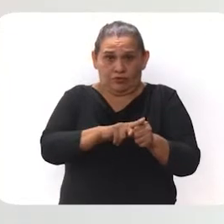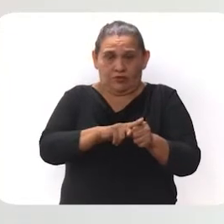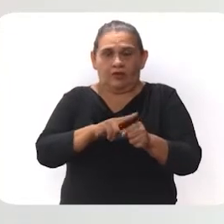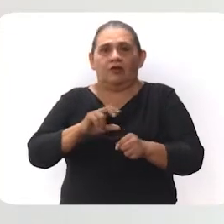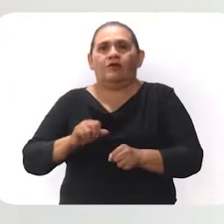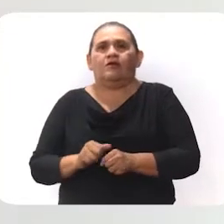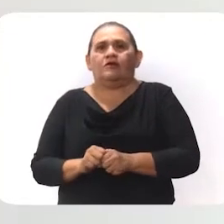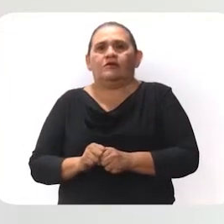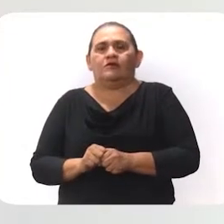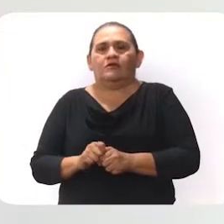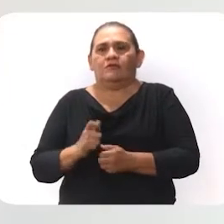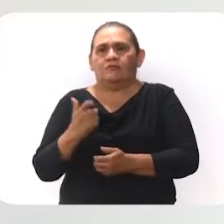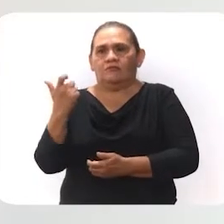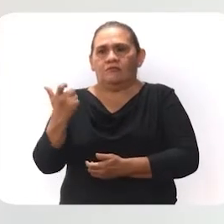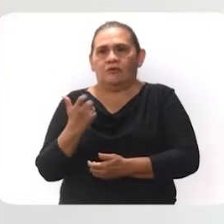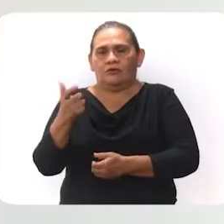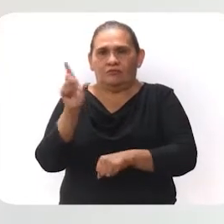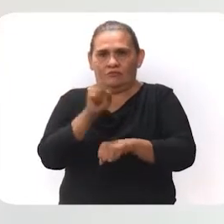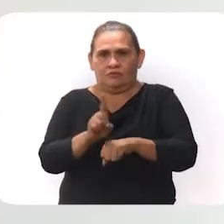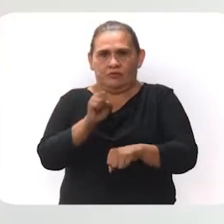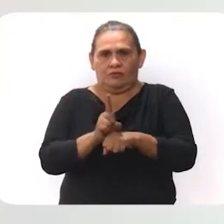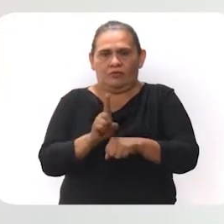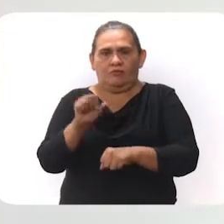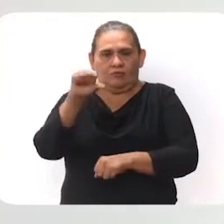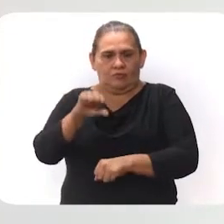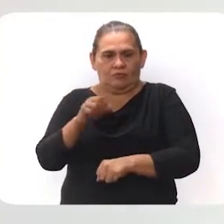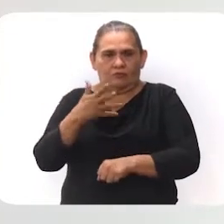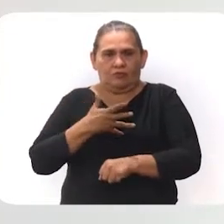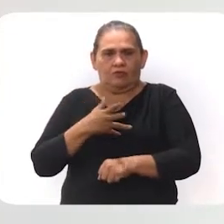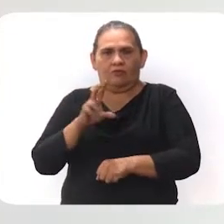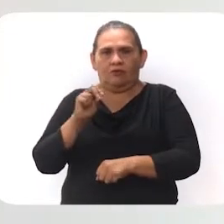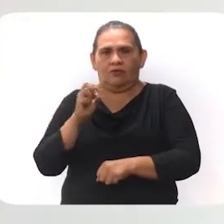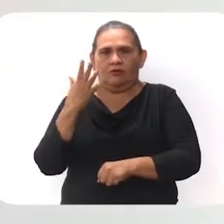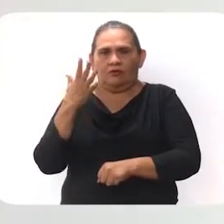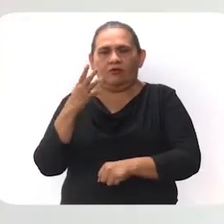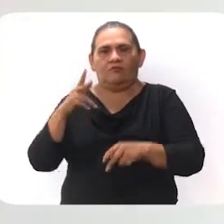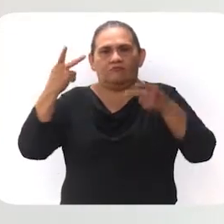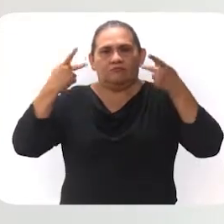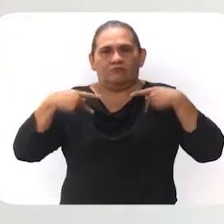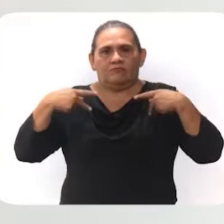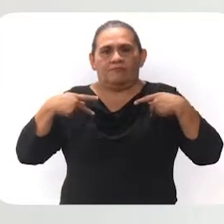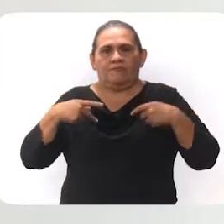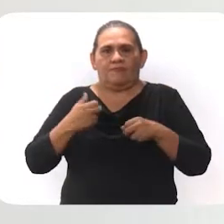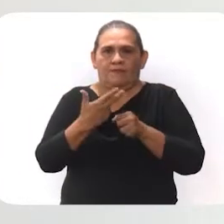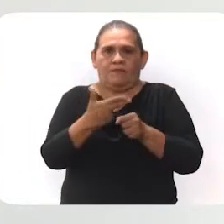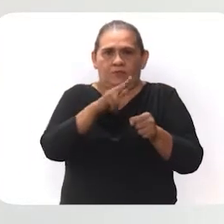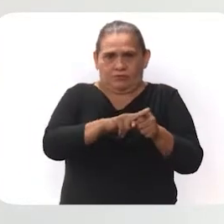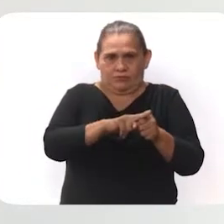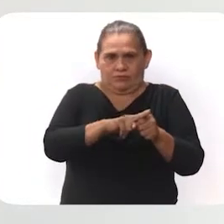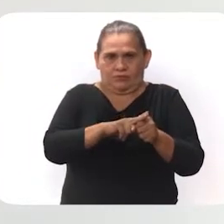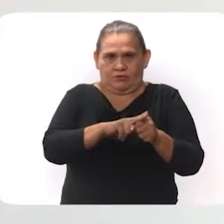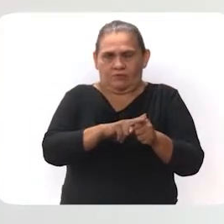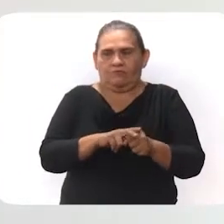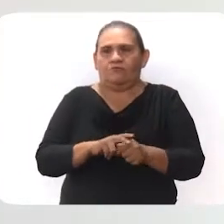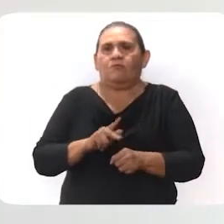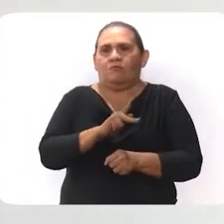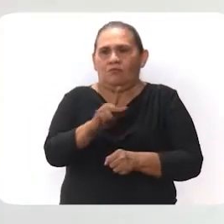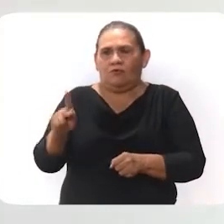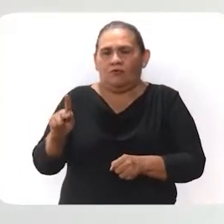hospitalaria y los ingresos diarios. El día de hoy tenemos 35 pacientes en hospitales públicos.